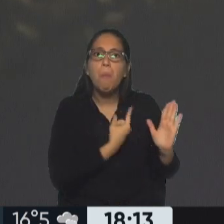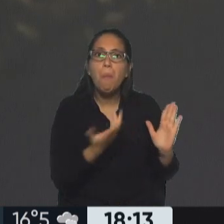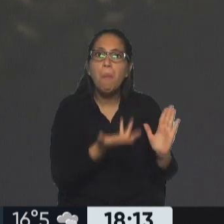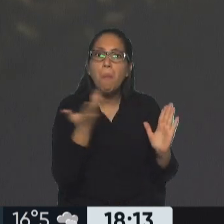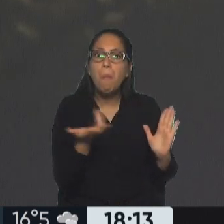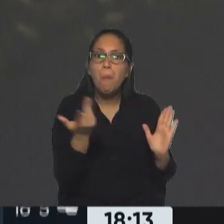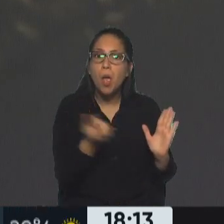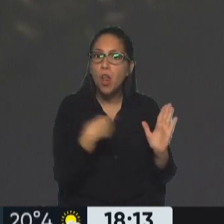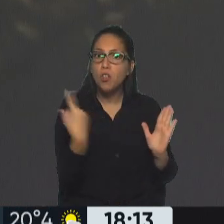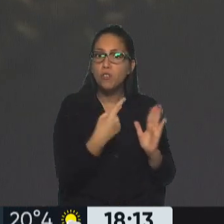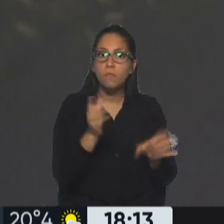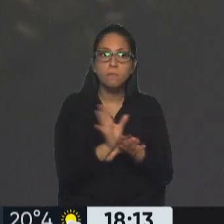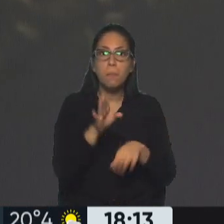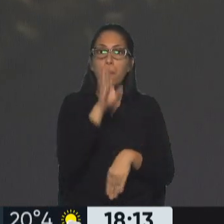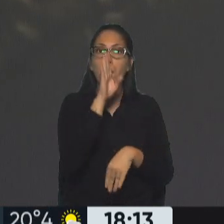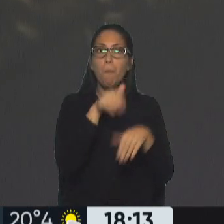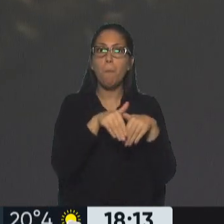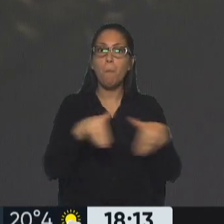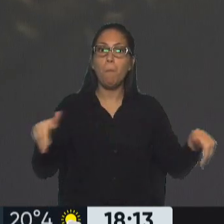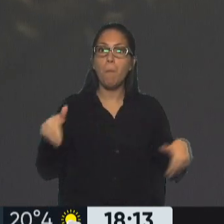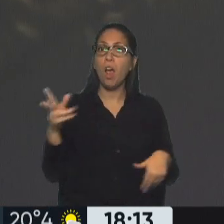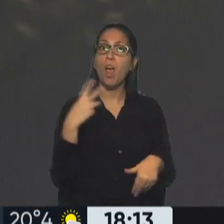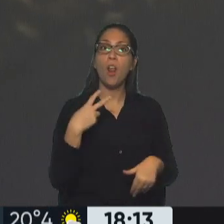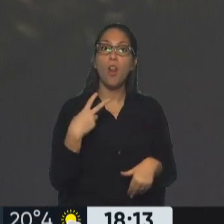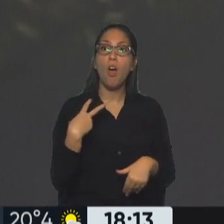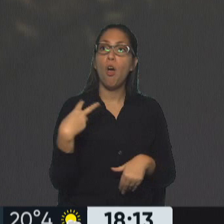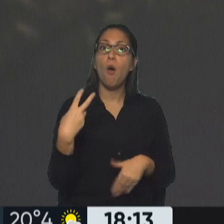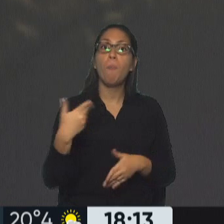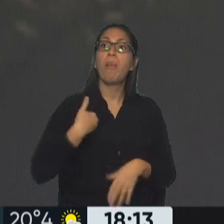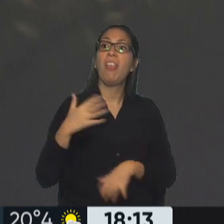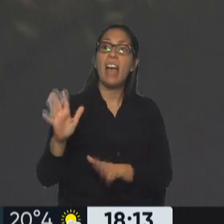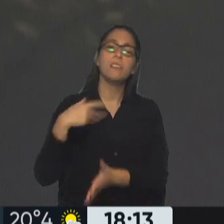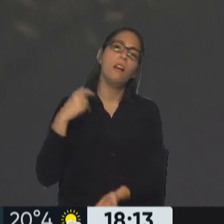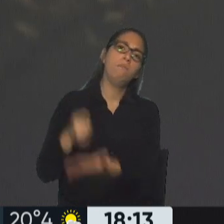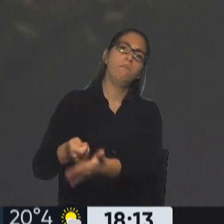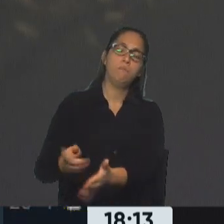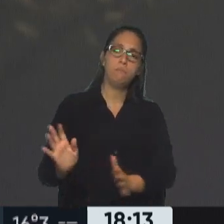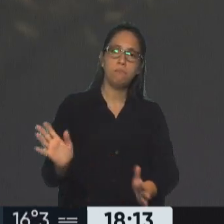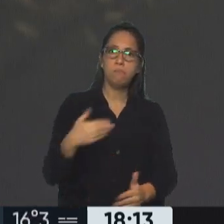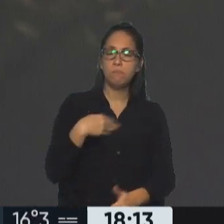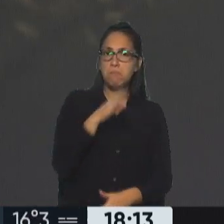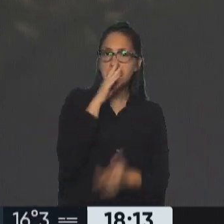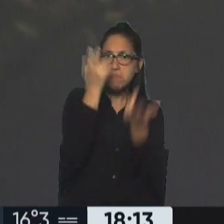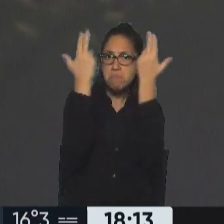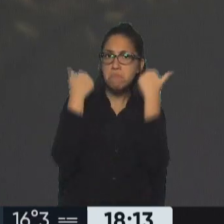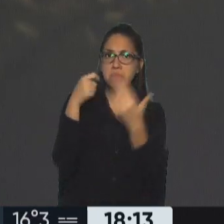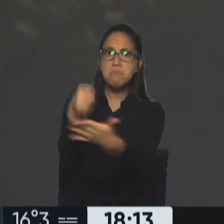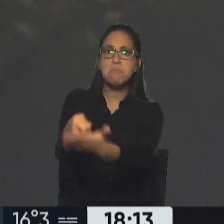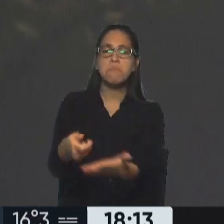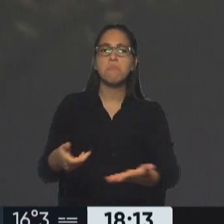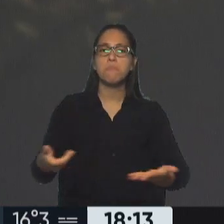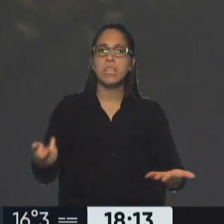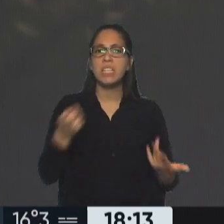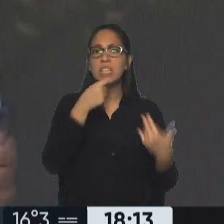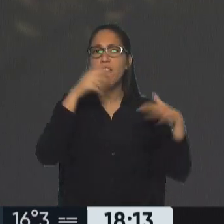somos absolutamente pasivos. Pagamos lo que nos cobran, no incidimos en ese precio, ni siquiera si hiciéramos,